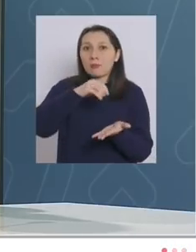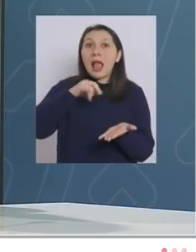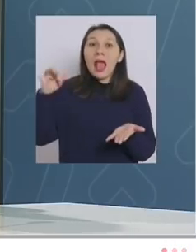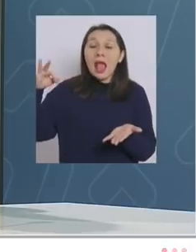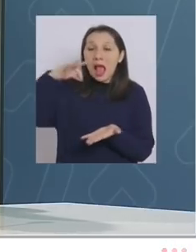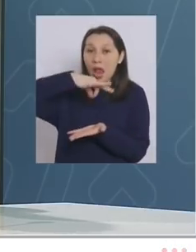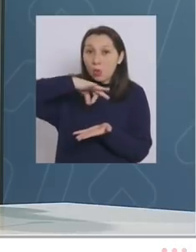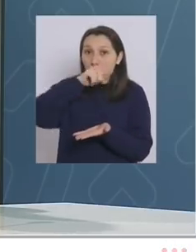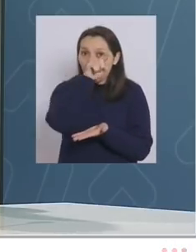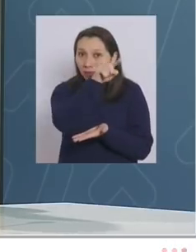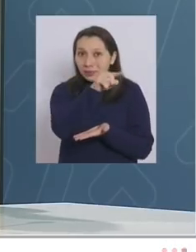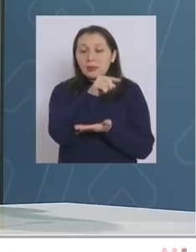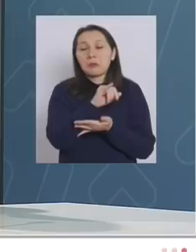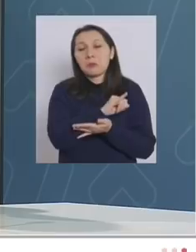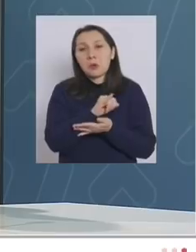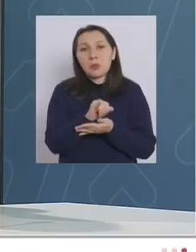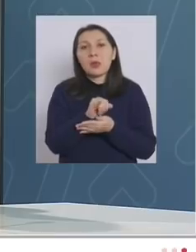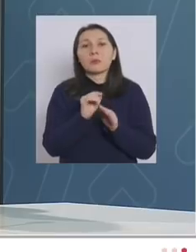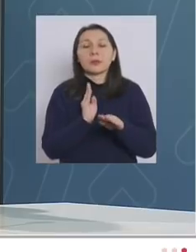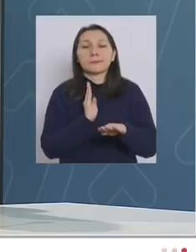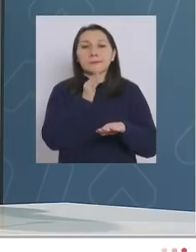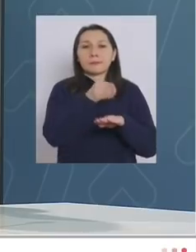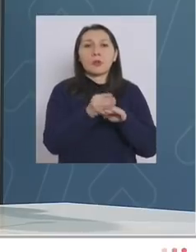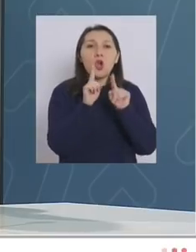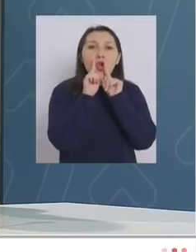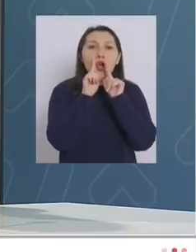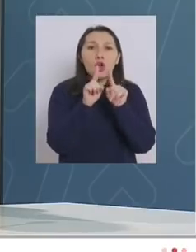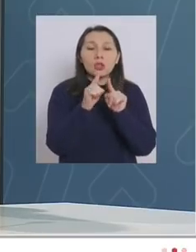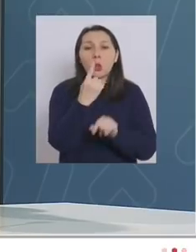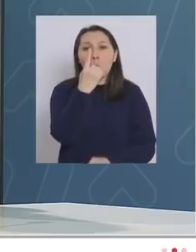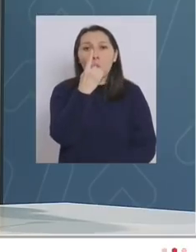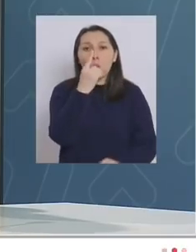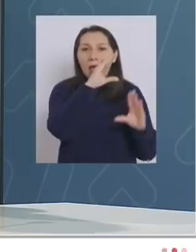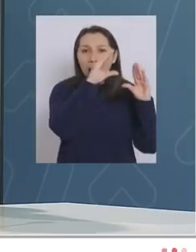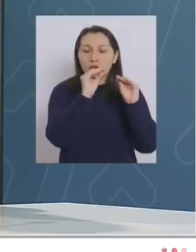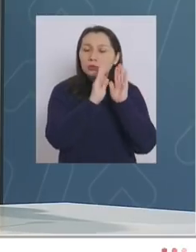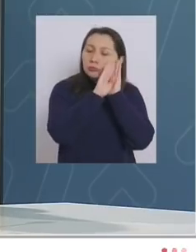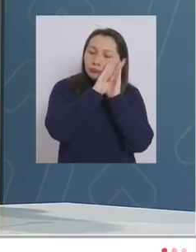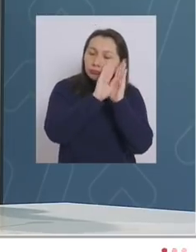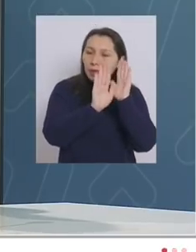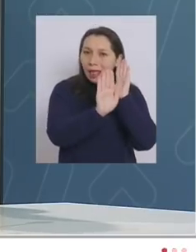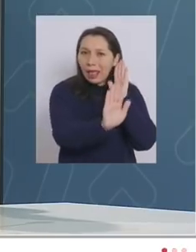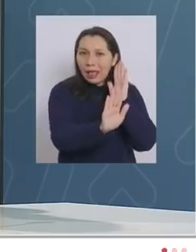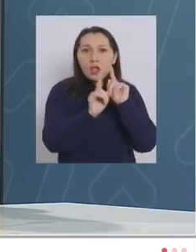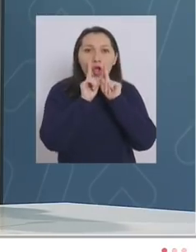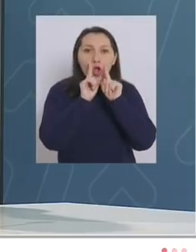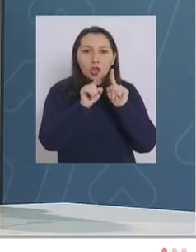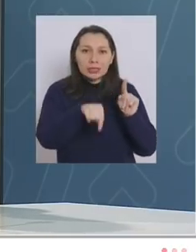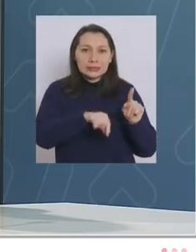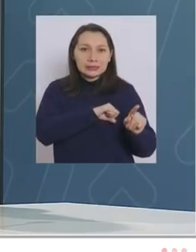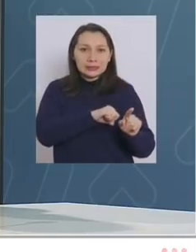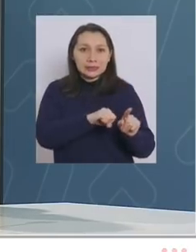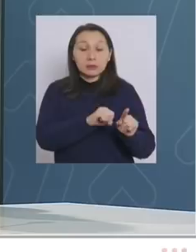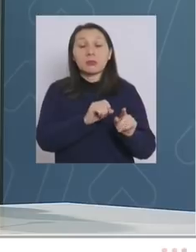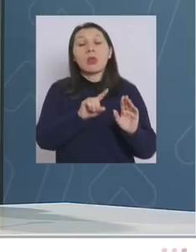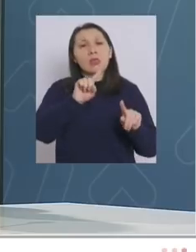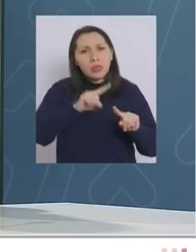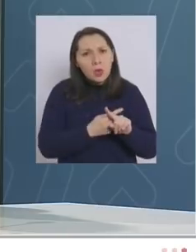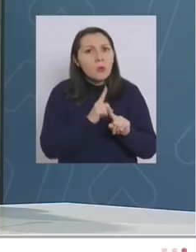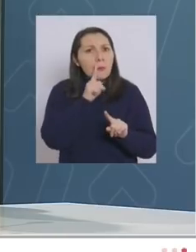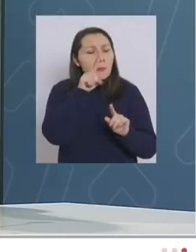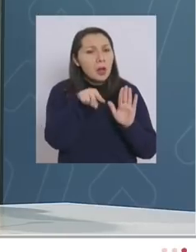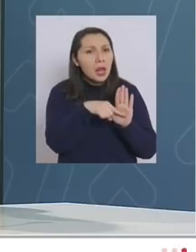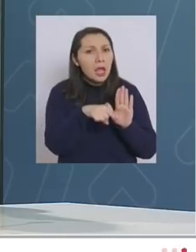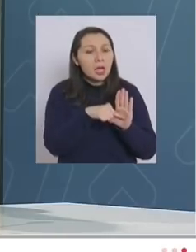Benítez. Luego se dirigió a un hotel de tránsito donde permaneció una noche. Con este nuevo resultado negativo,